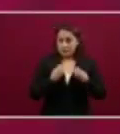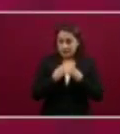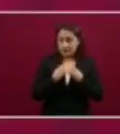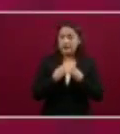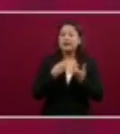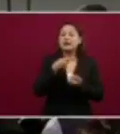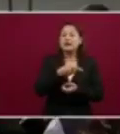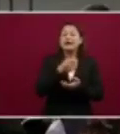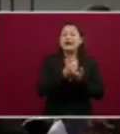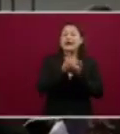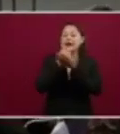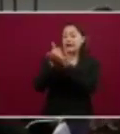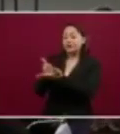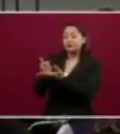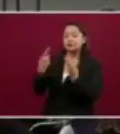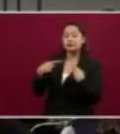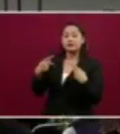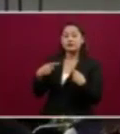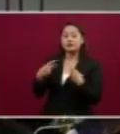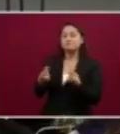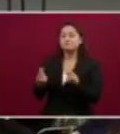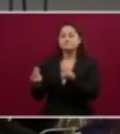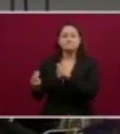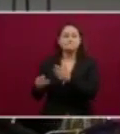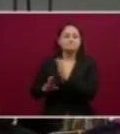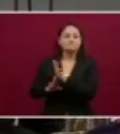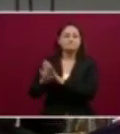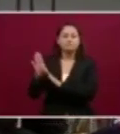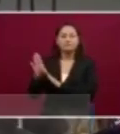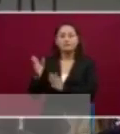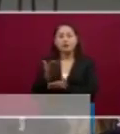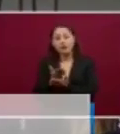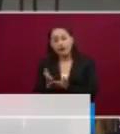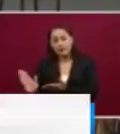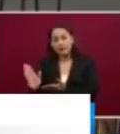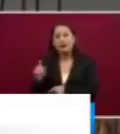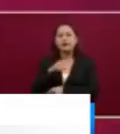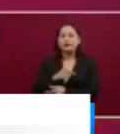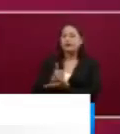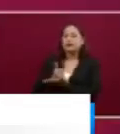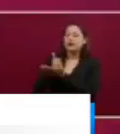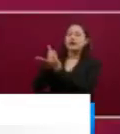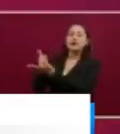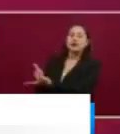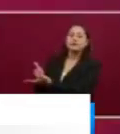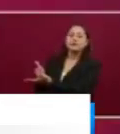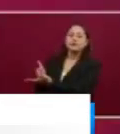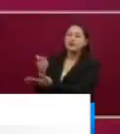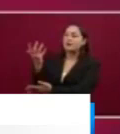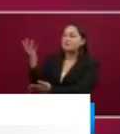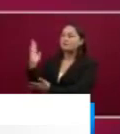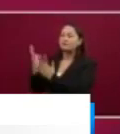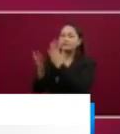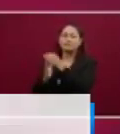sino además revertir el fenómeno que ha llevado al